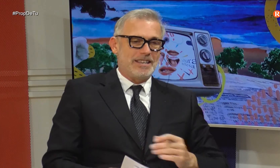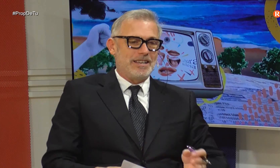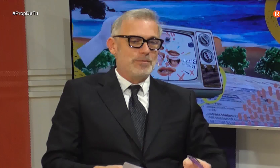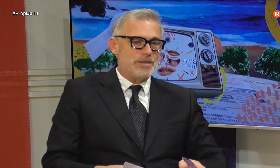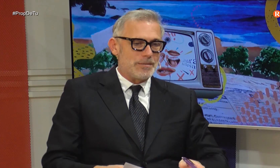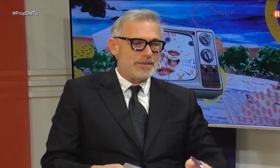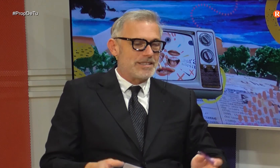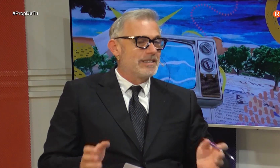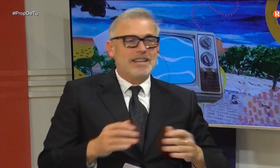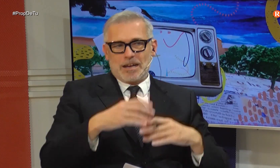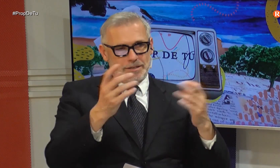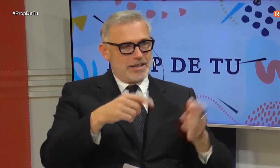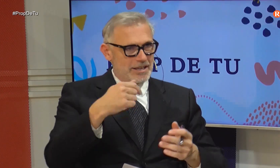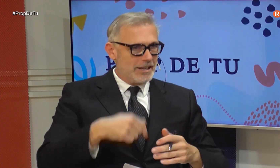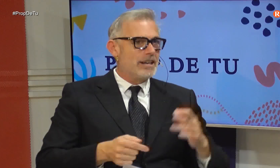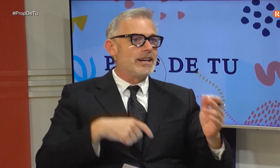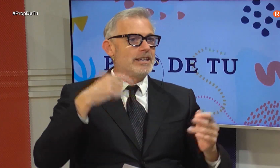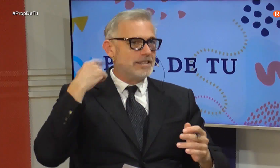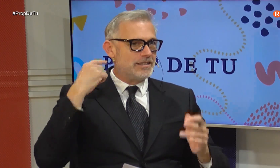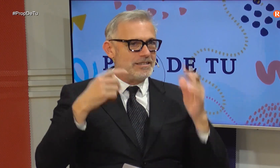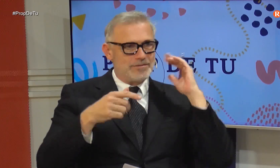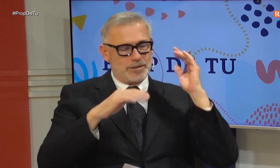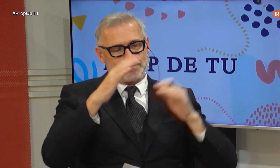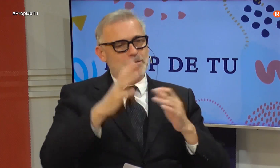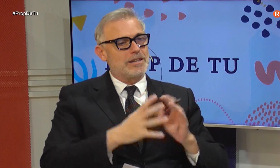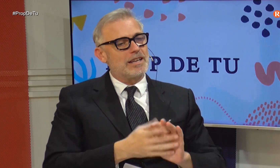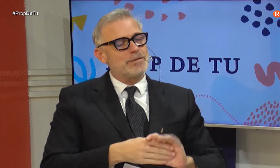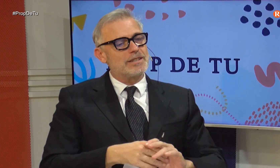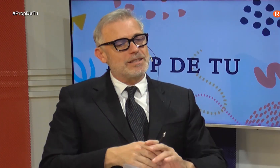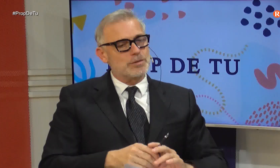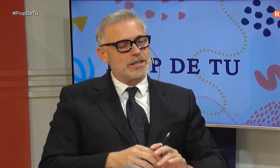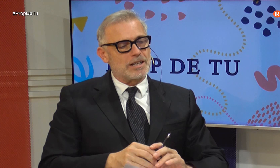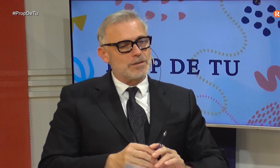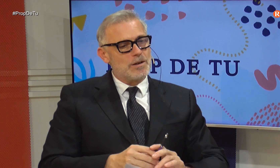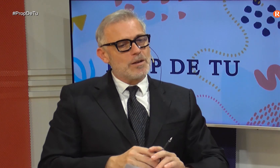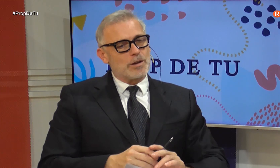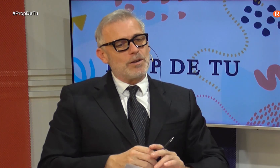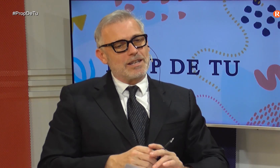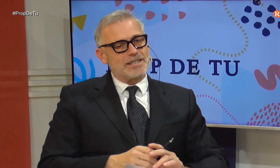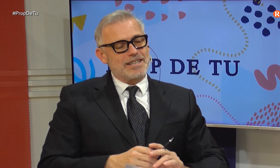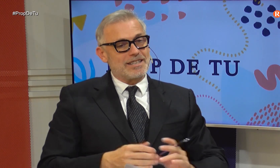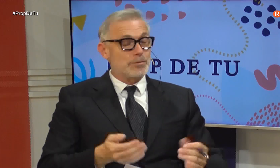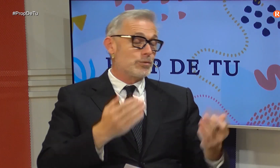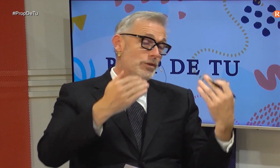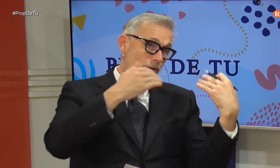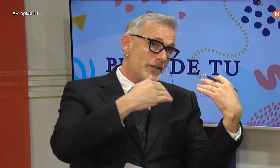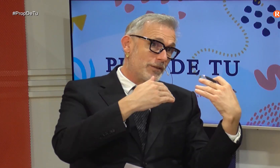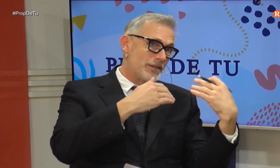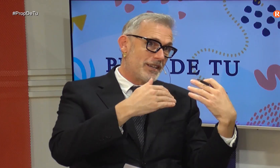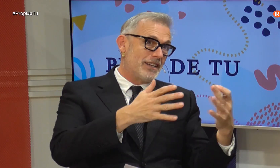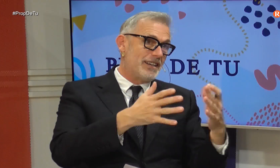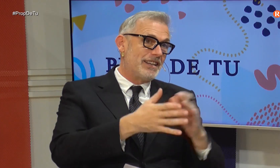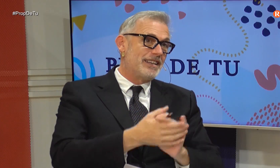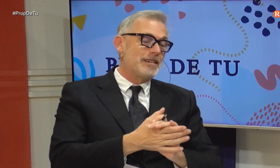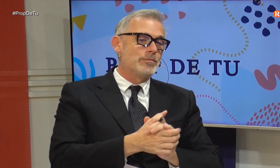hernias muchas veces hay inguinal, hay diferentes tipos de hernias, ¿no? Pero claro, las hernias y la protrusión, lo